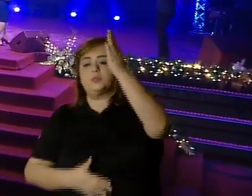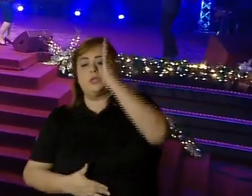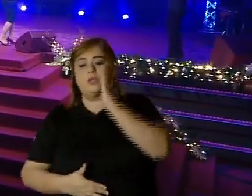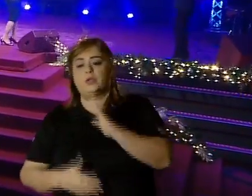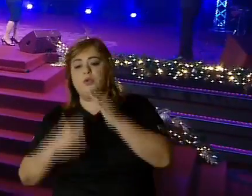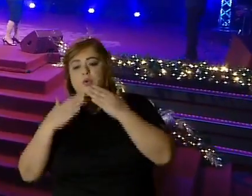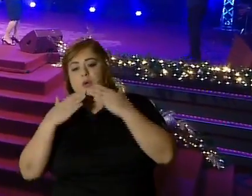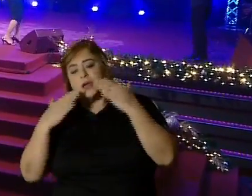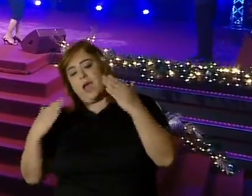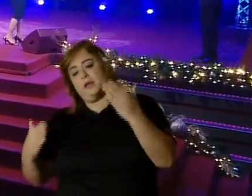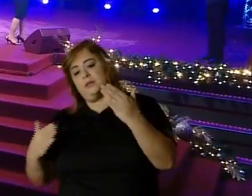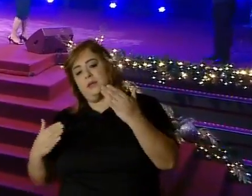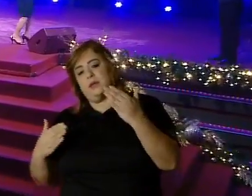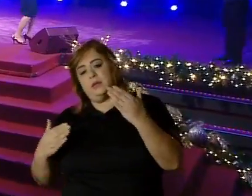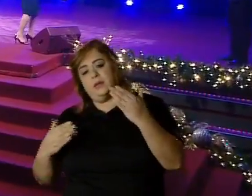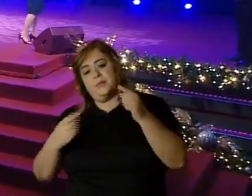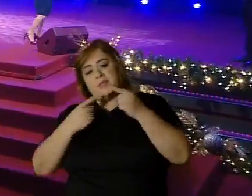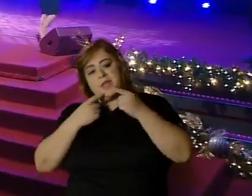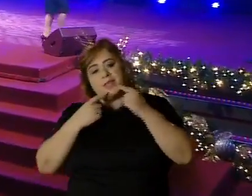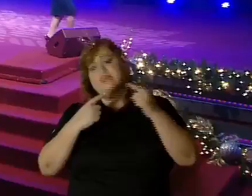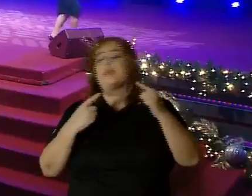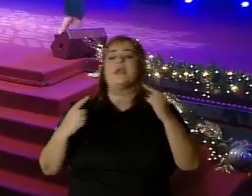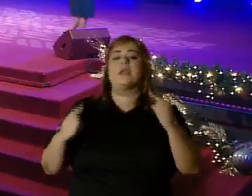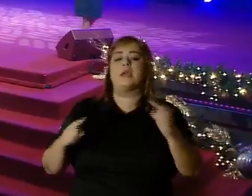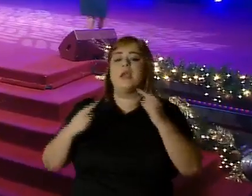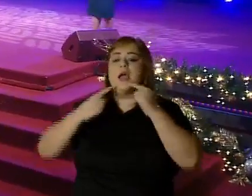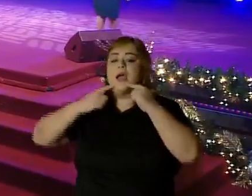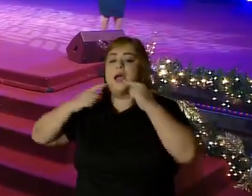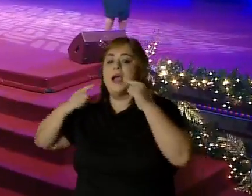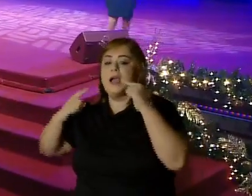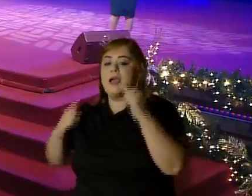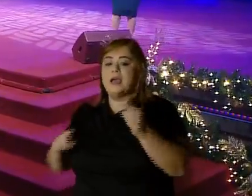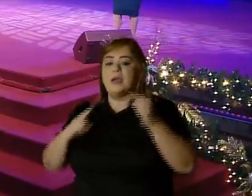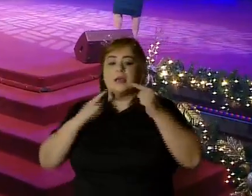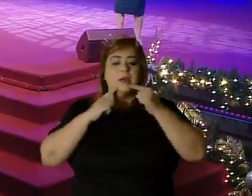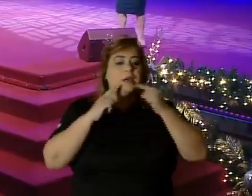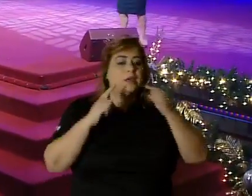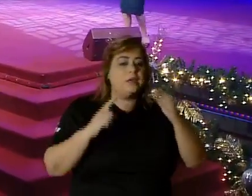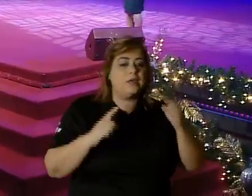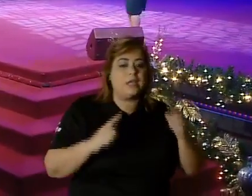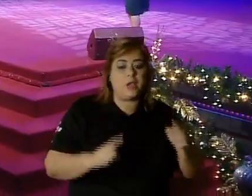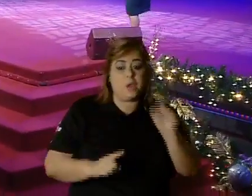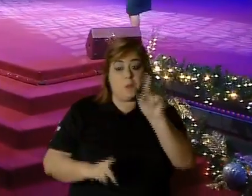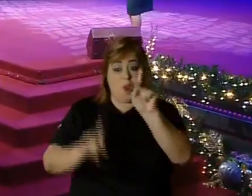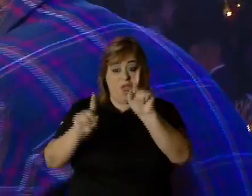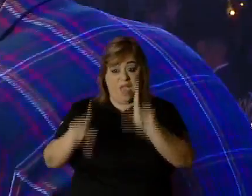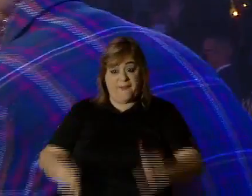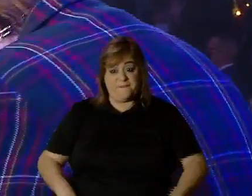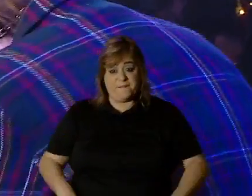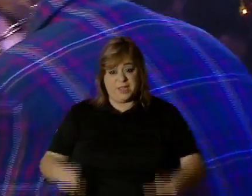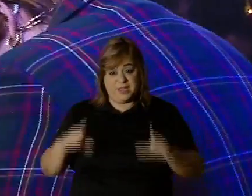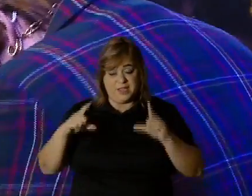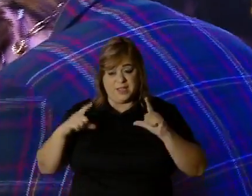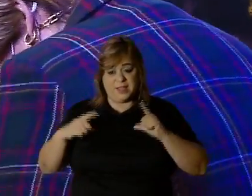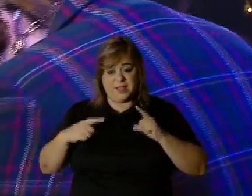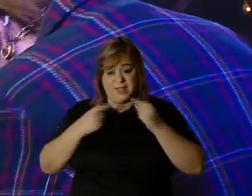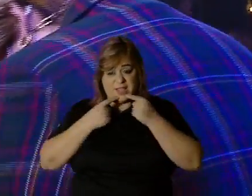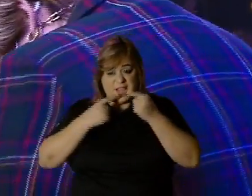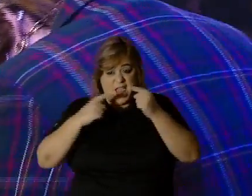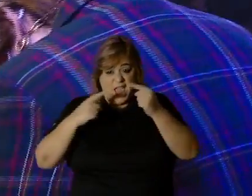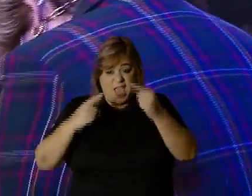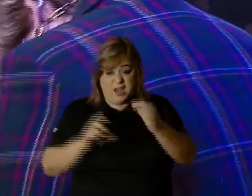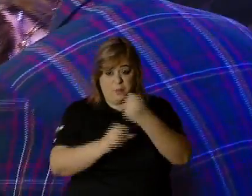gracias, porque sabemos que tú estás tomando, gloria a Dios, cada una de ellas en tus manos, y lo declaramos hecho,